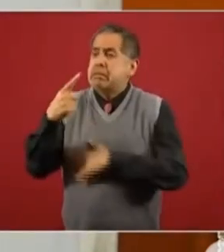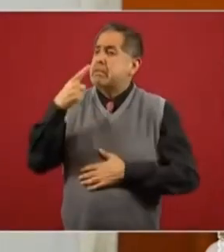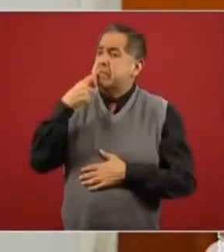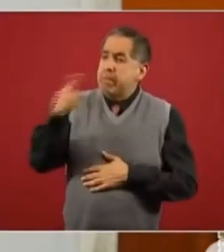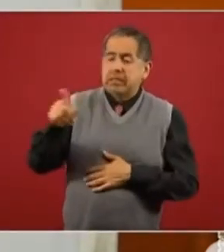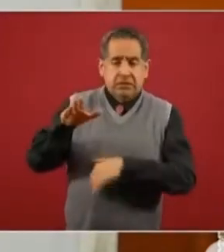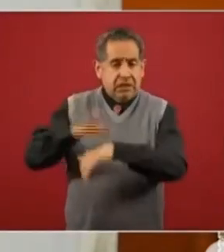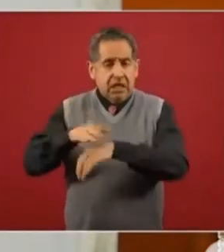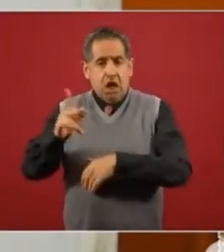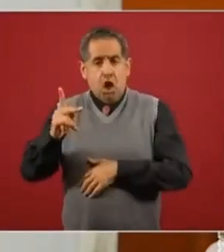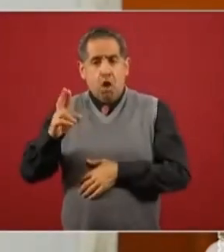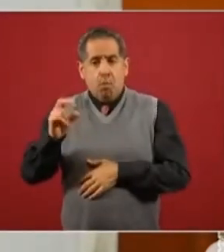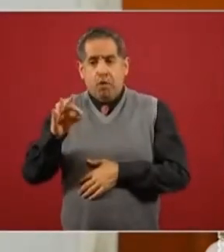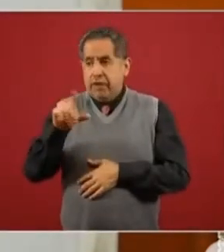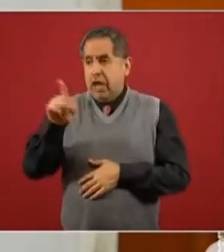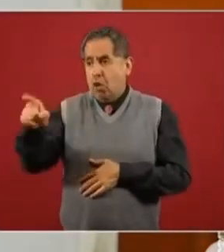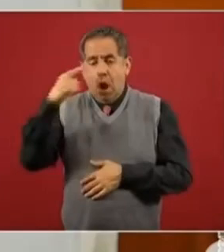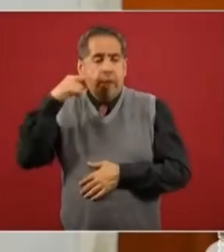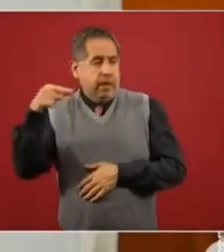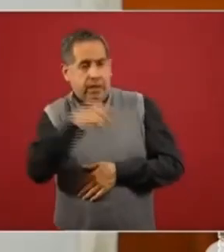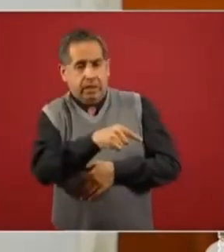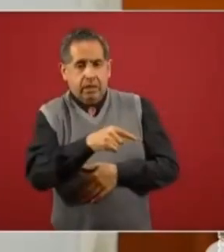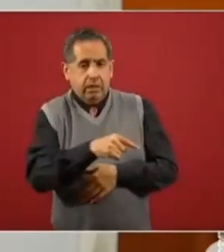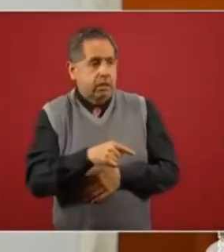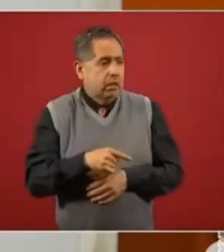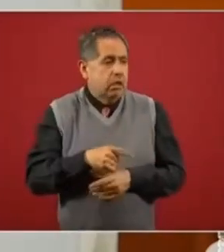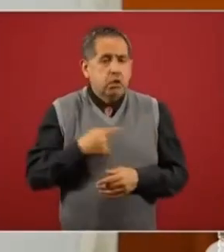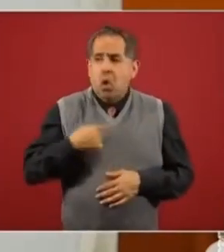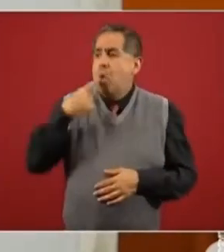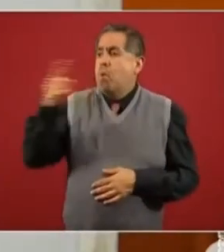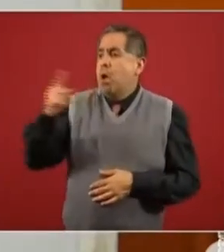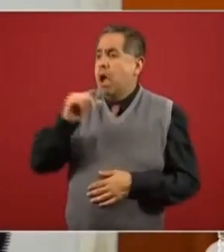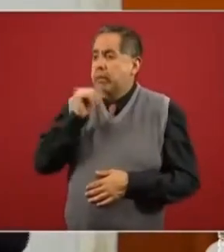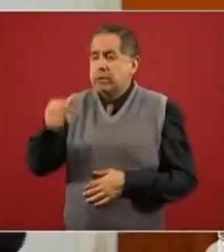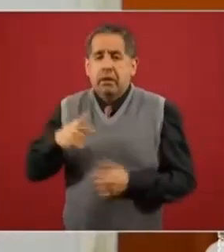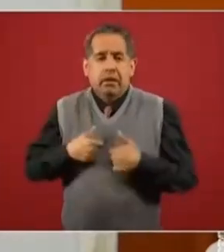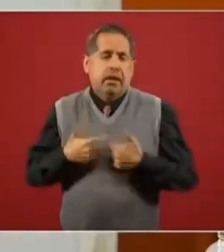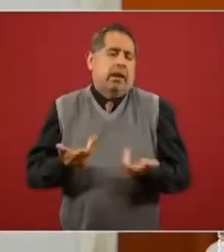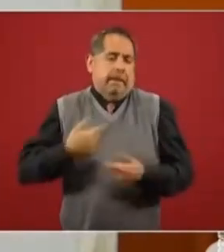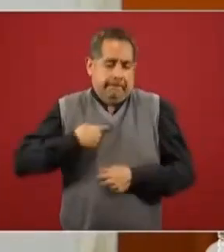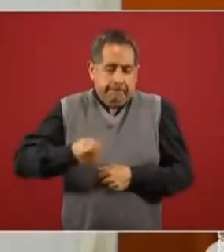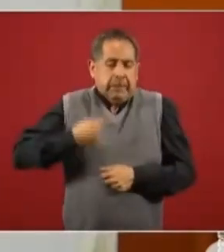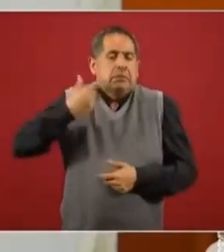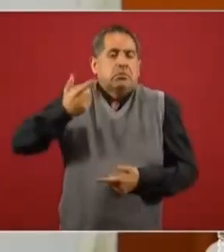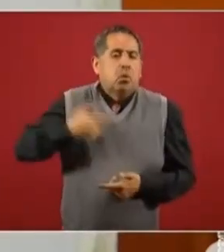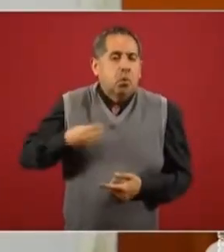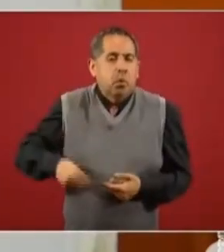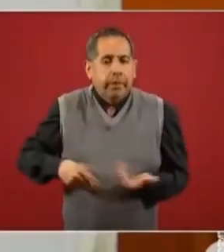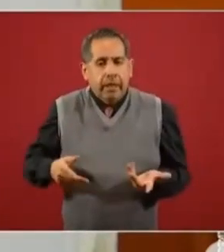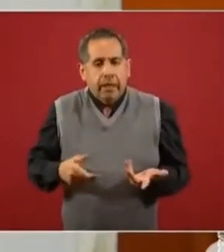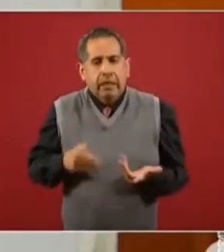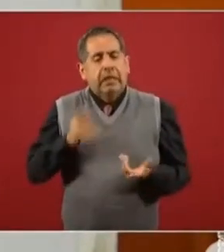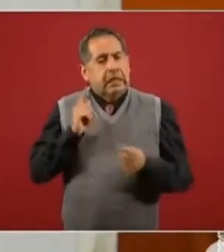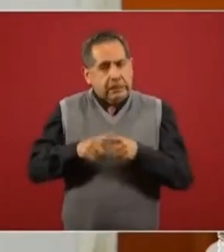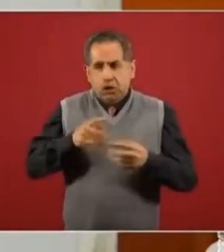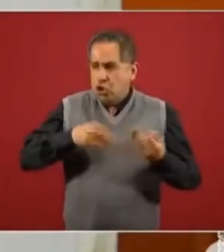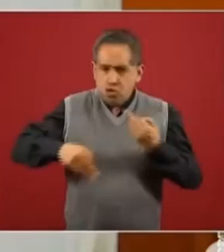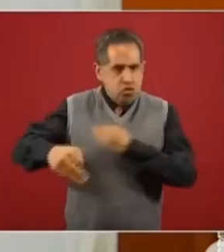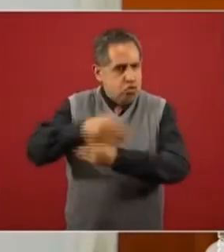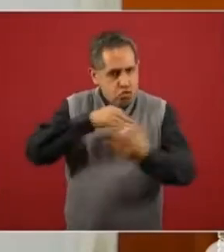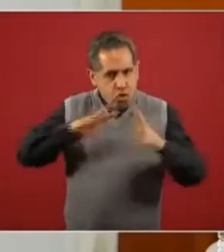de denunciarlo ante Profeco para que no se cometan esos abusos, ¿no? Entonces, es generar un